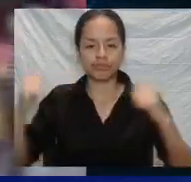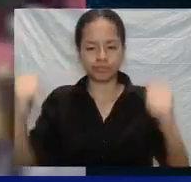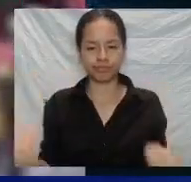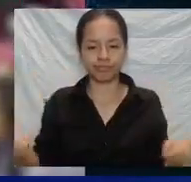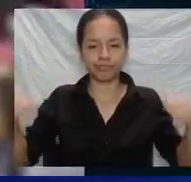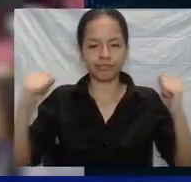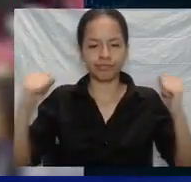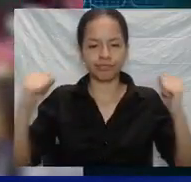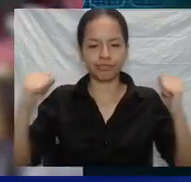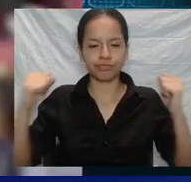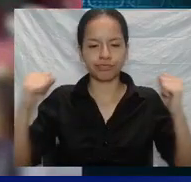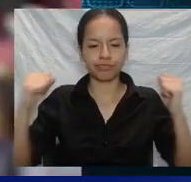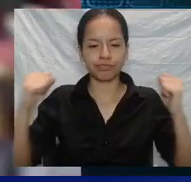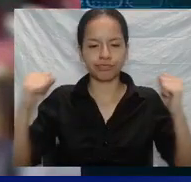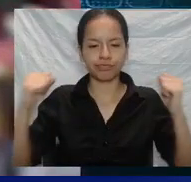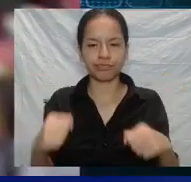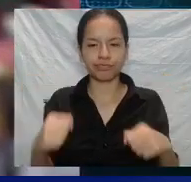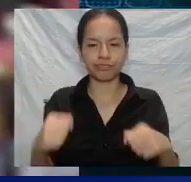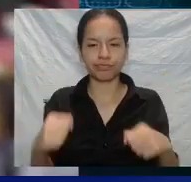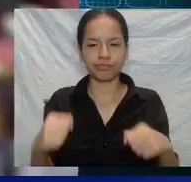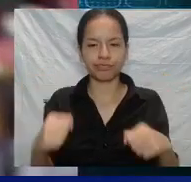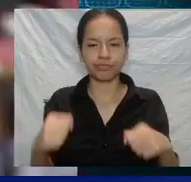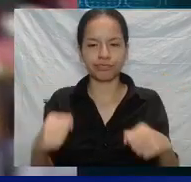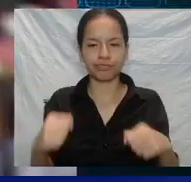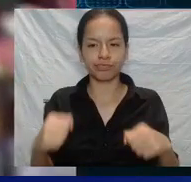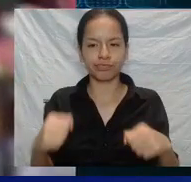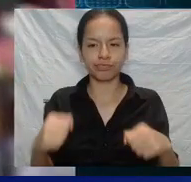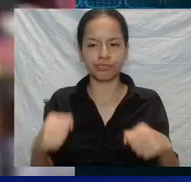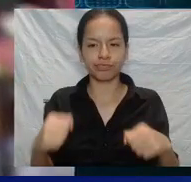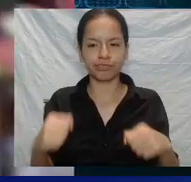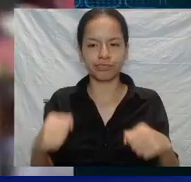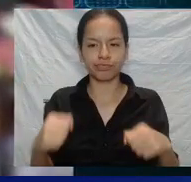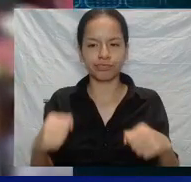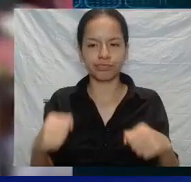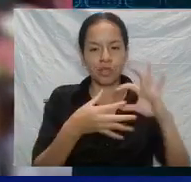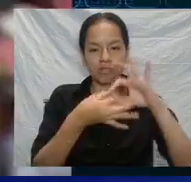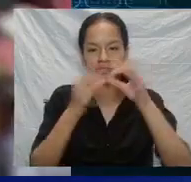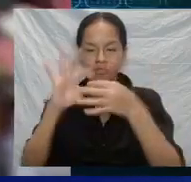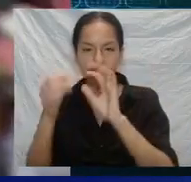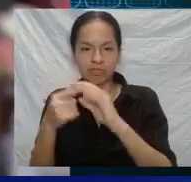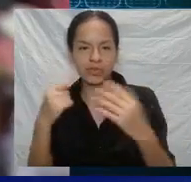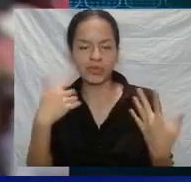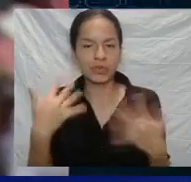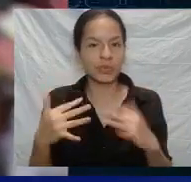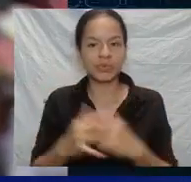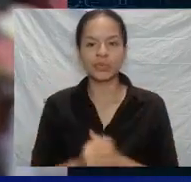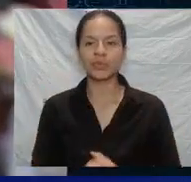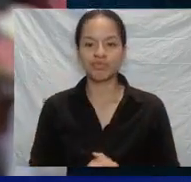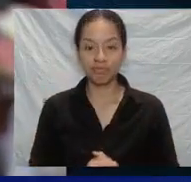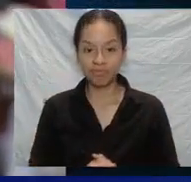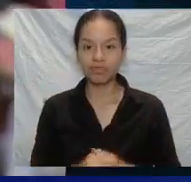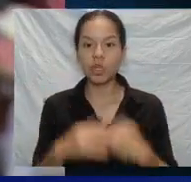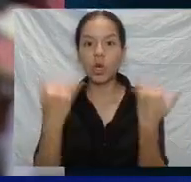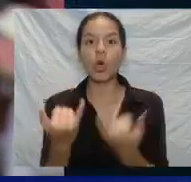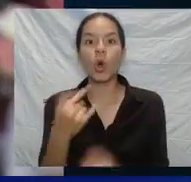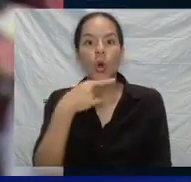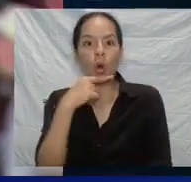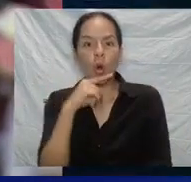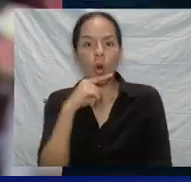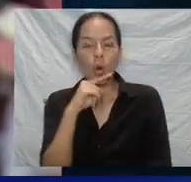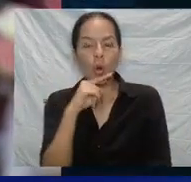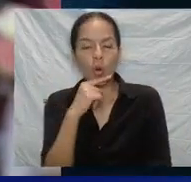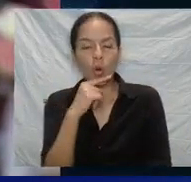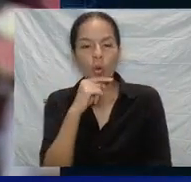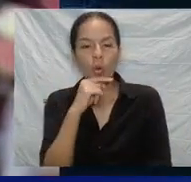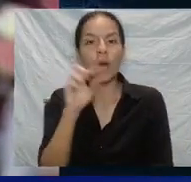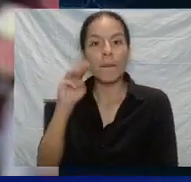de los juegos olímpicos hoy quienes participan si hoy parece que las chicas a marie louise sad hoy en esgrima a las siete